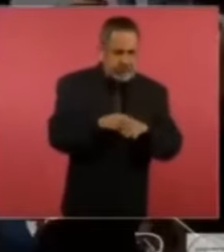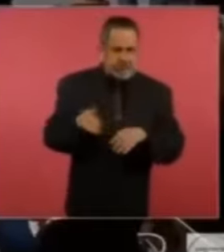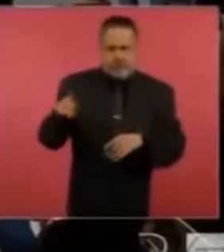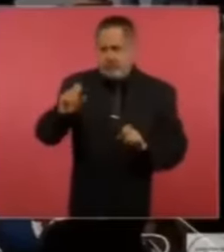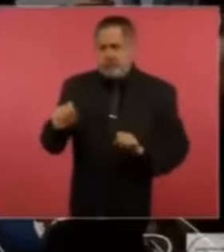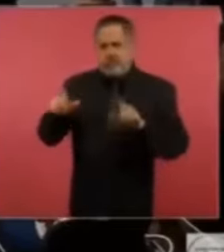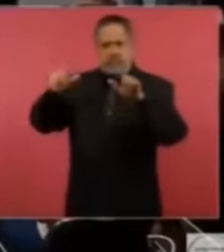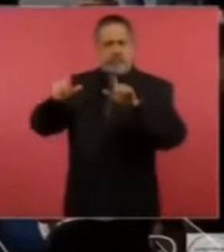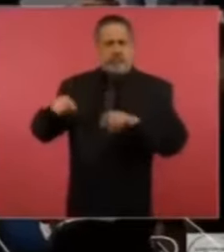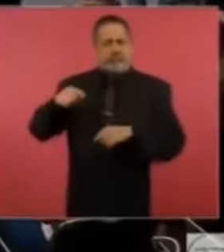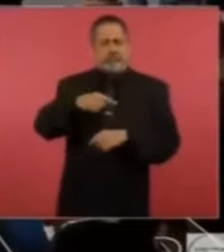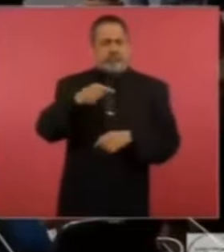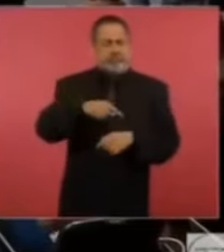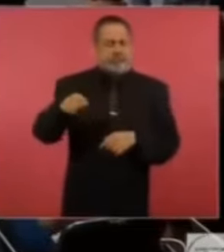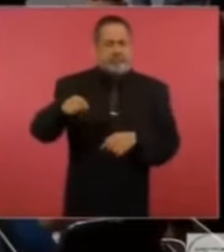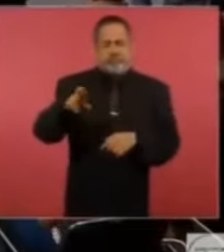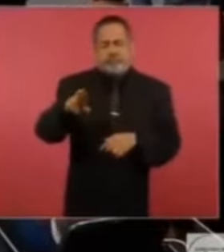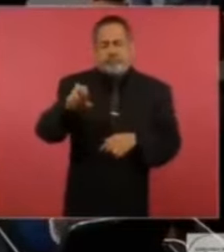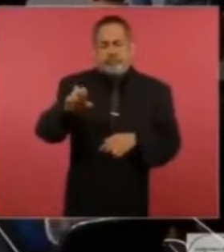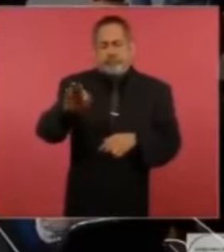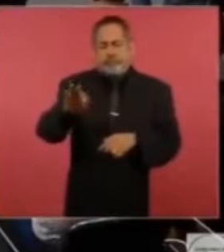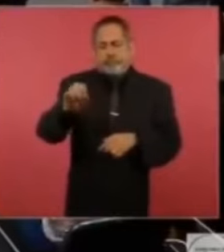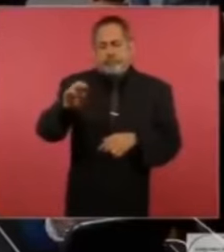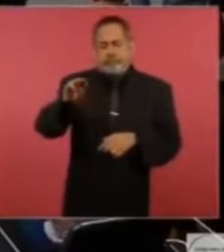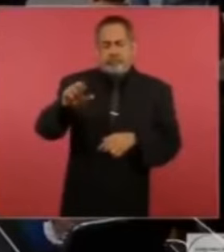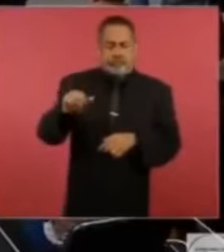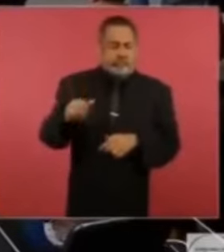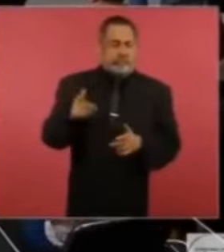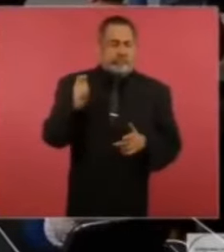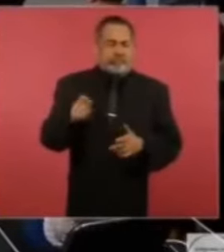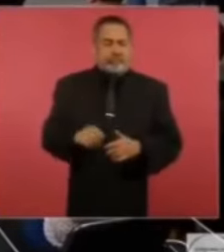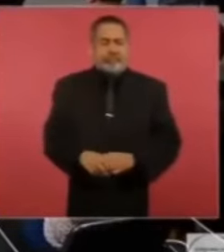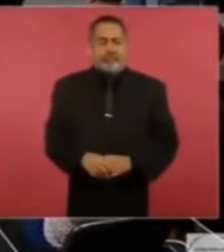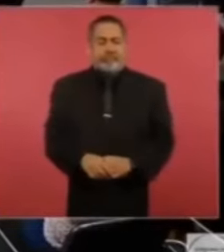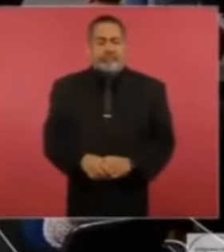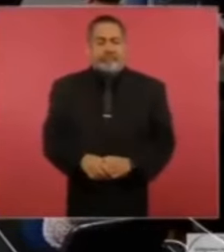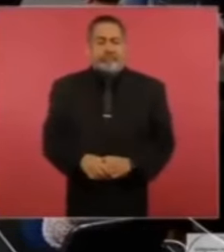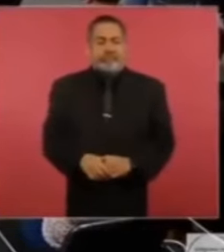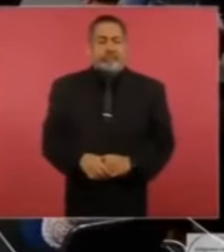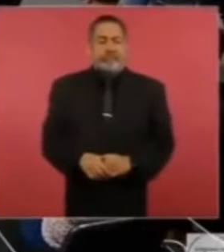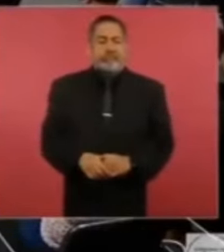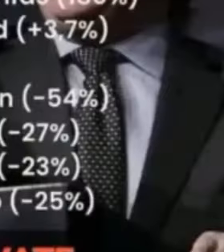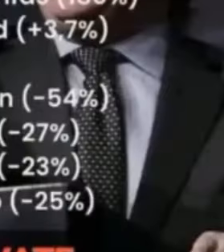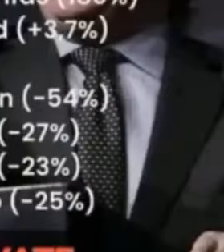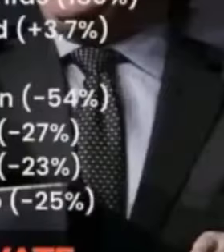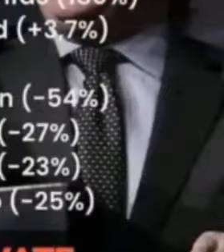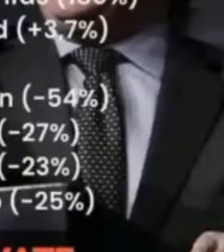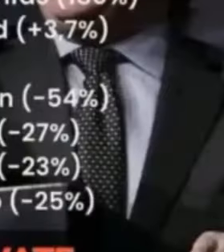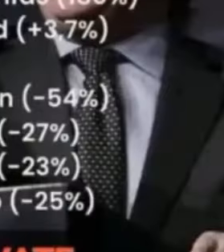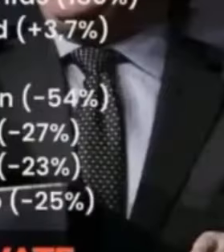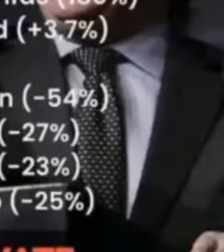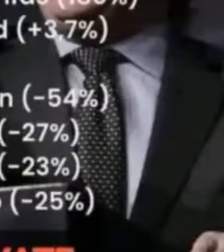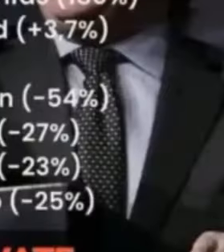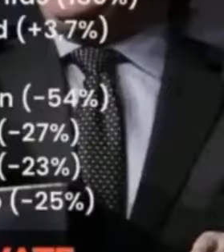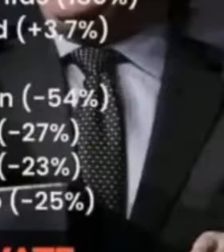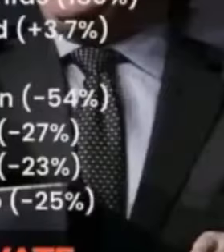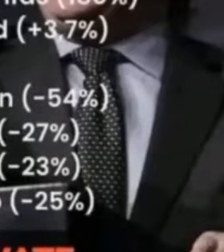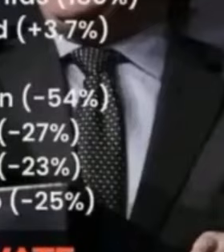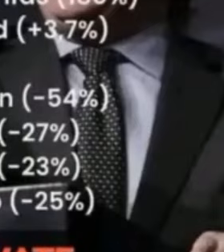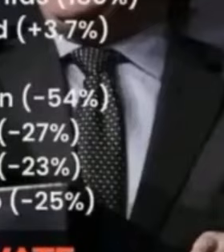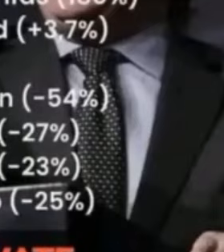importante es cómo se les ocurrió poner a un señor Cris a Don crisis de los creadores de las crisis